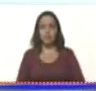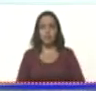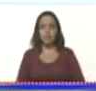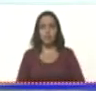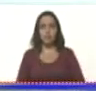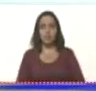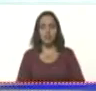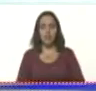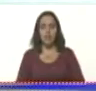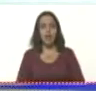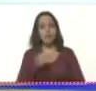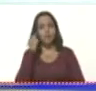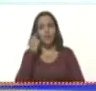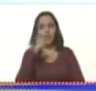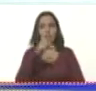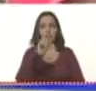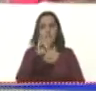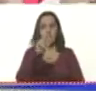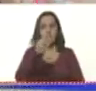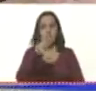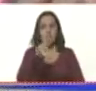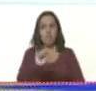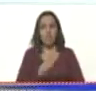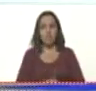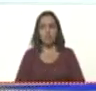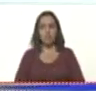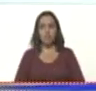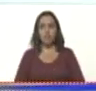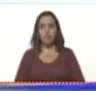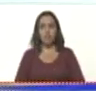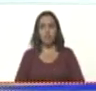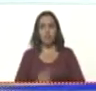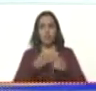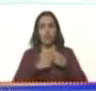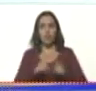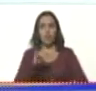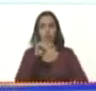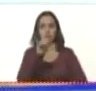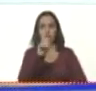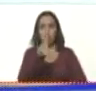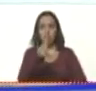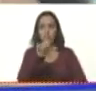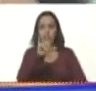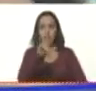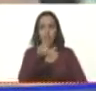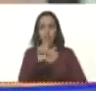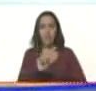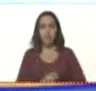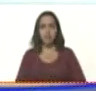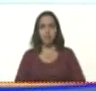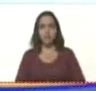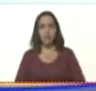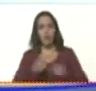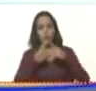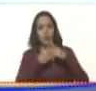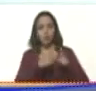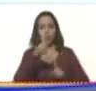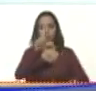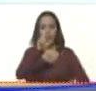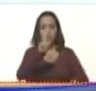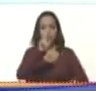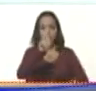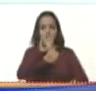Barbosa, a Yoleida Uzcategui, a Ludic Ramírez,